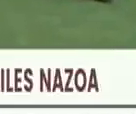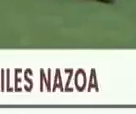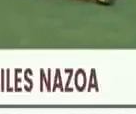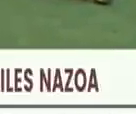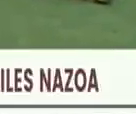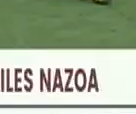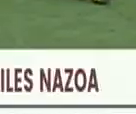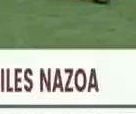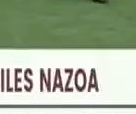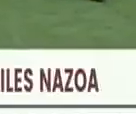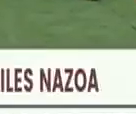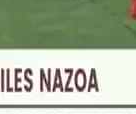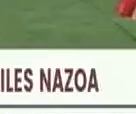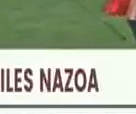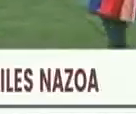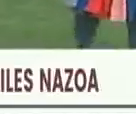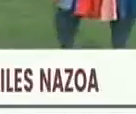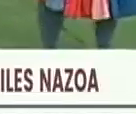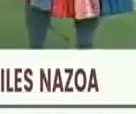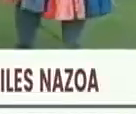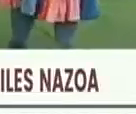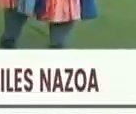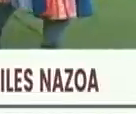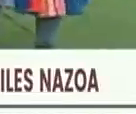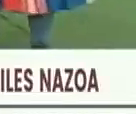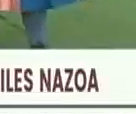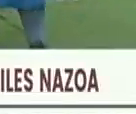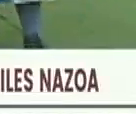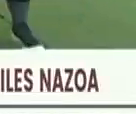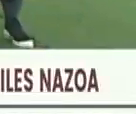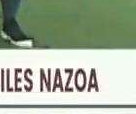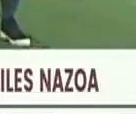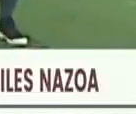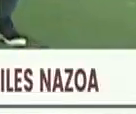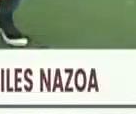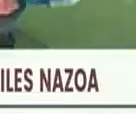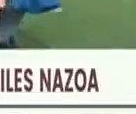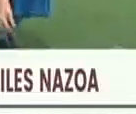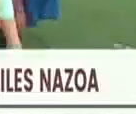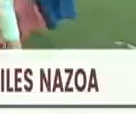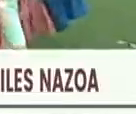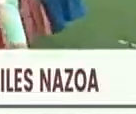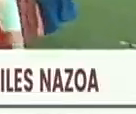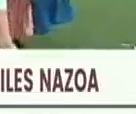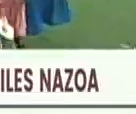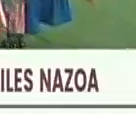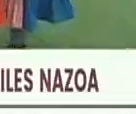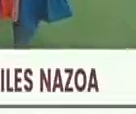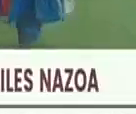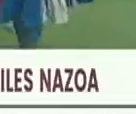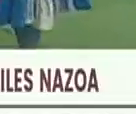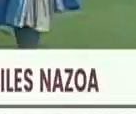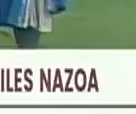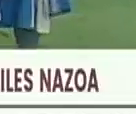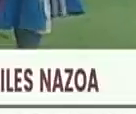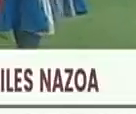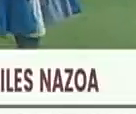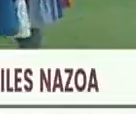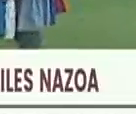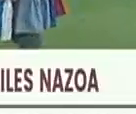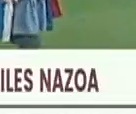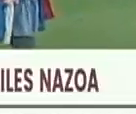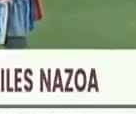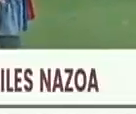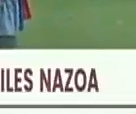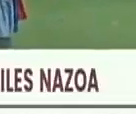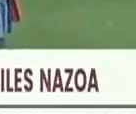solo. Y aquel hombre, al ver el reguero de flores en el piso, tomó de su busto y se la